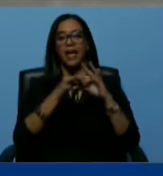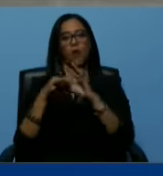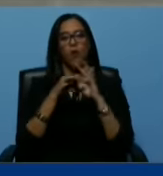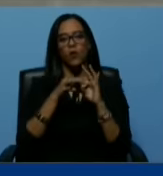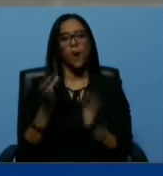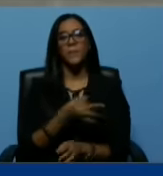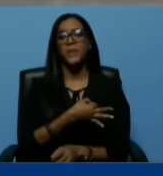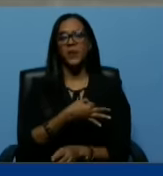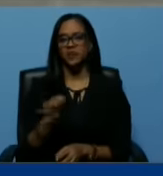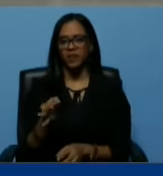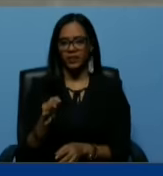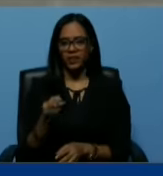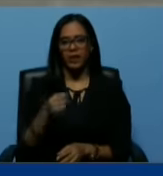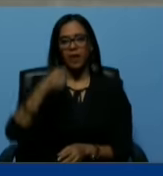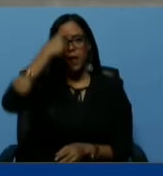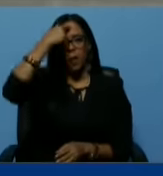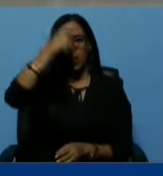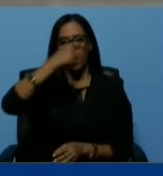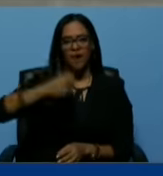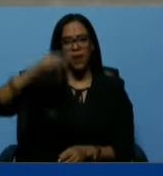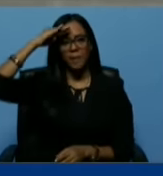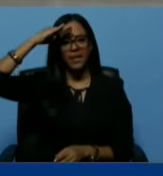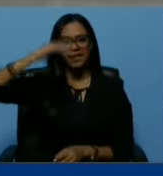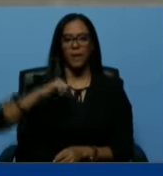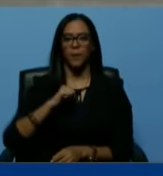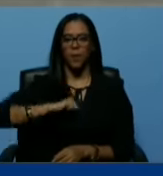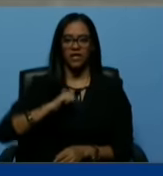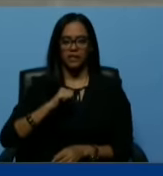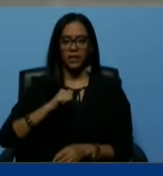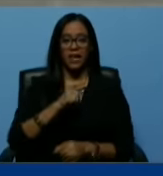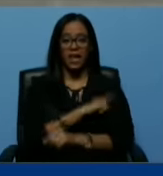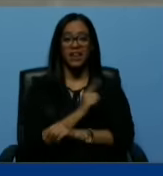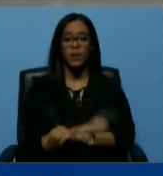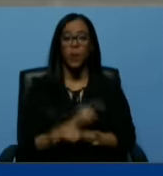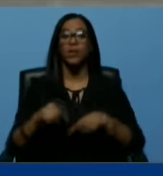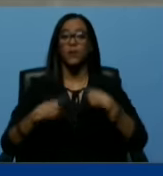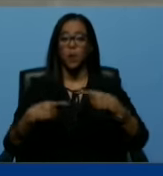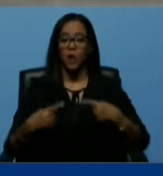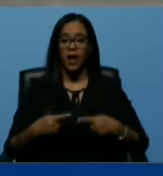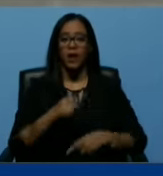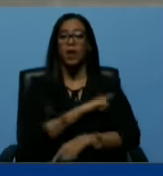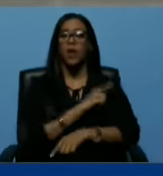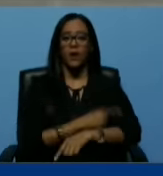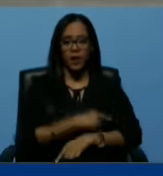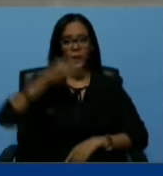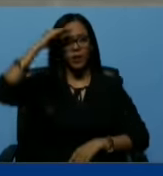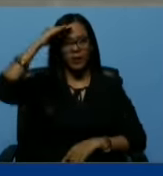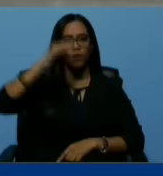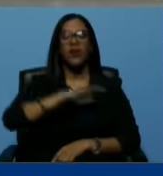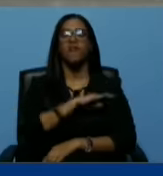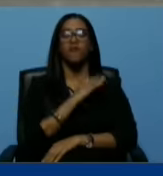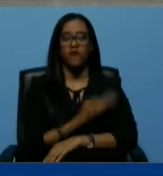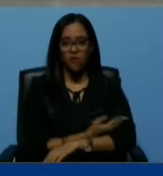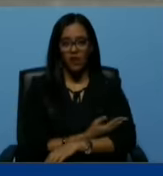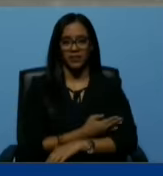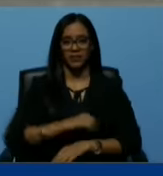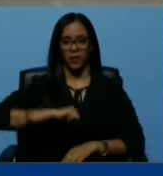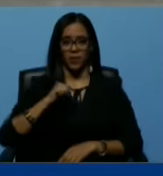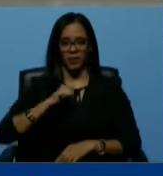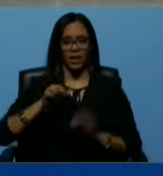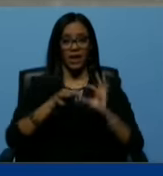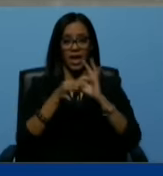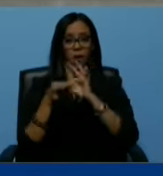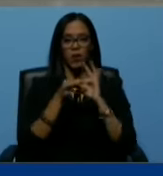cívico, militar, policial, el poder popular con el poder militar, con la fuerza policial, en unión